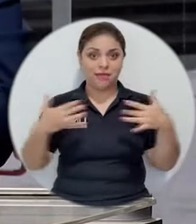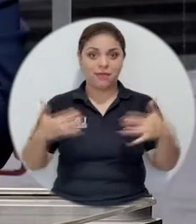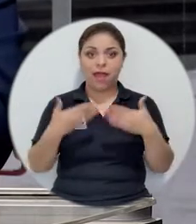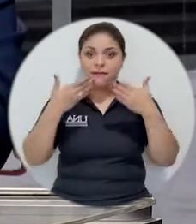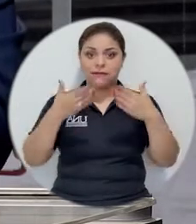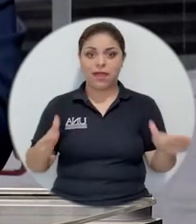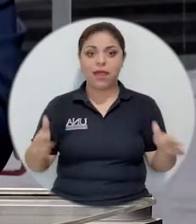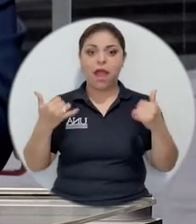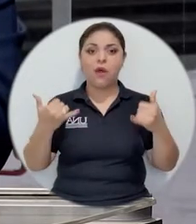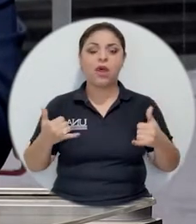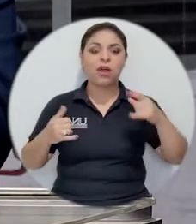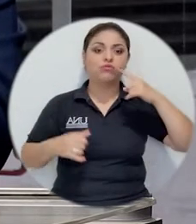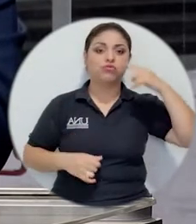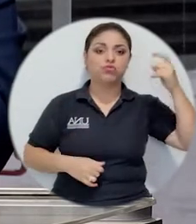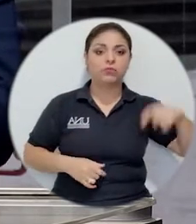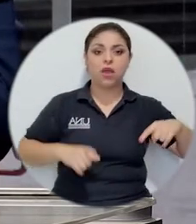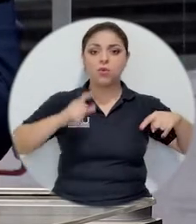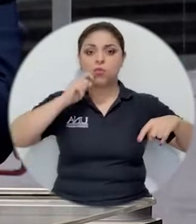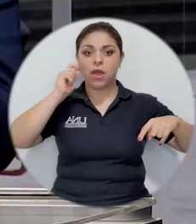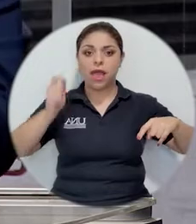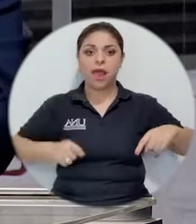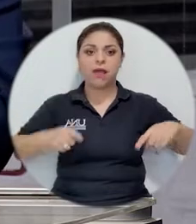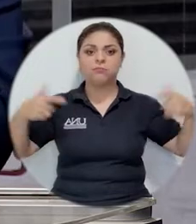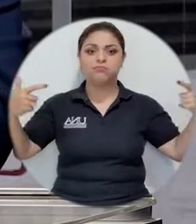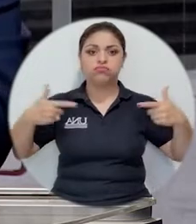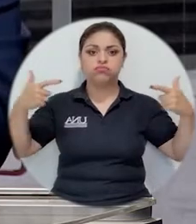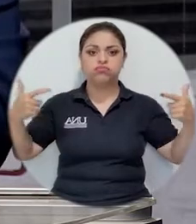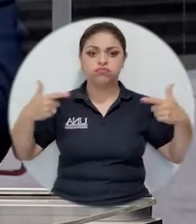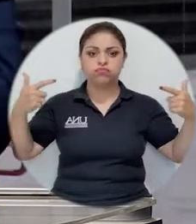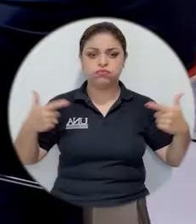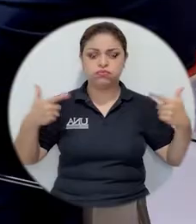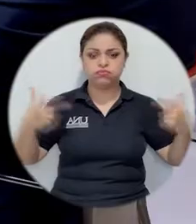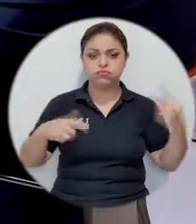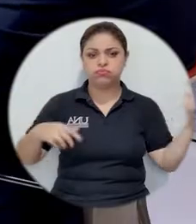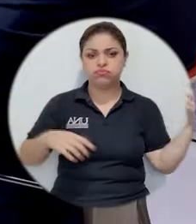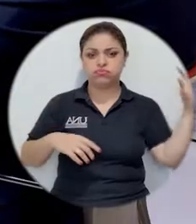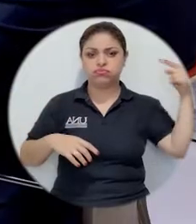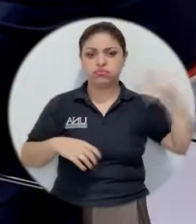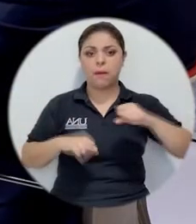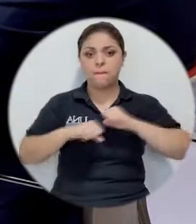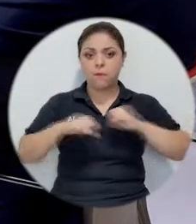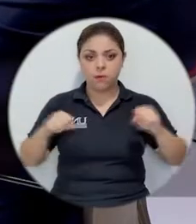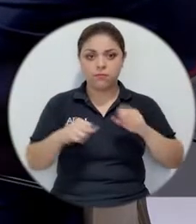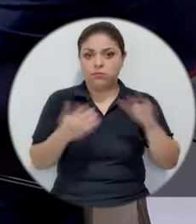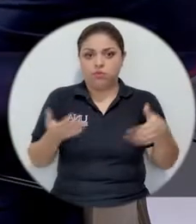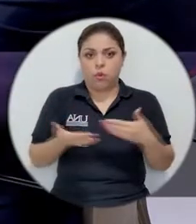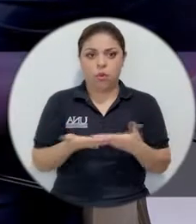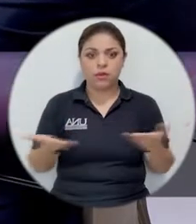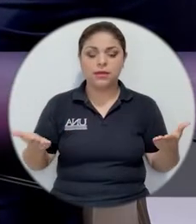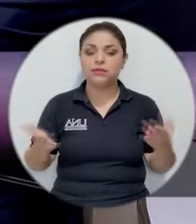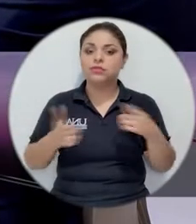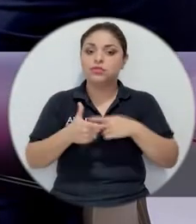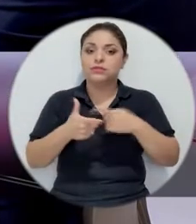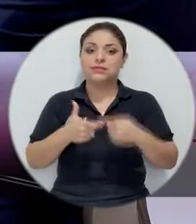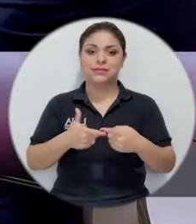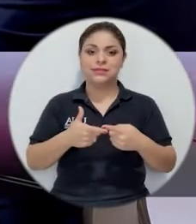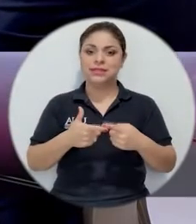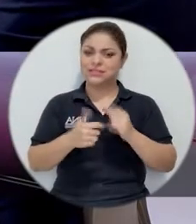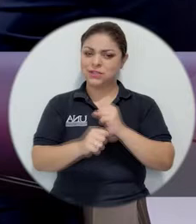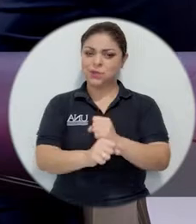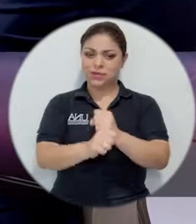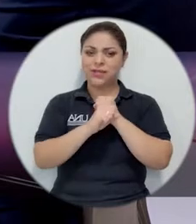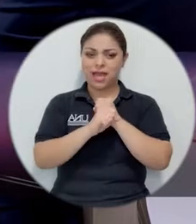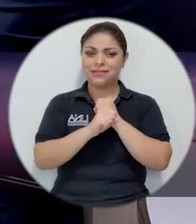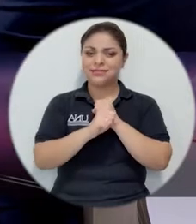abierta, por ejemplo, entre Ucrania y Rusia, con la participación de potencias nucleares. Entonces uno encuentra que en el tema de la seguridad hay un elemento que